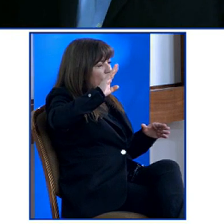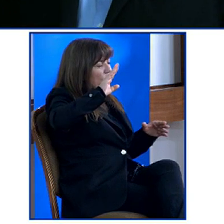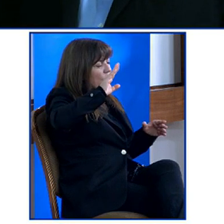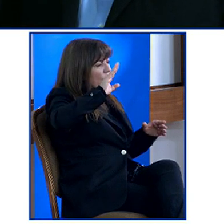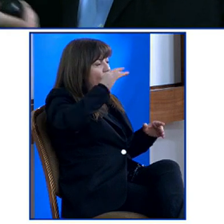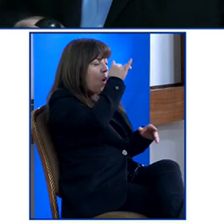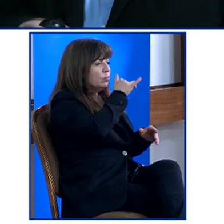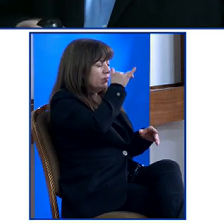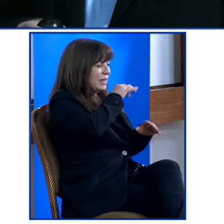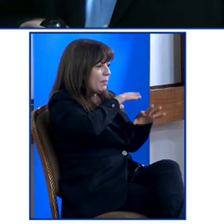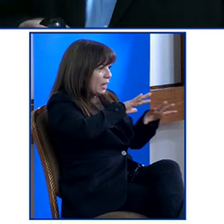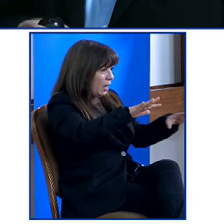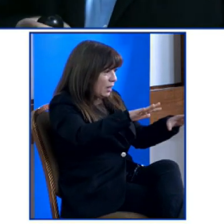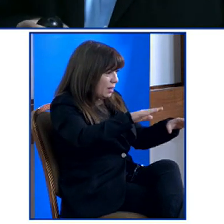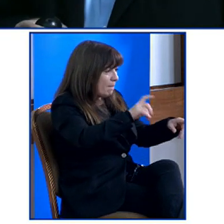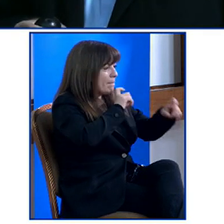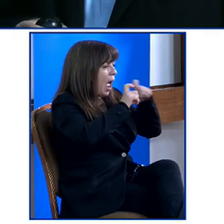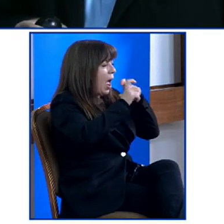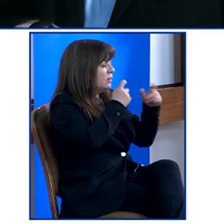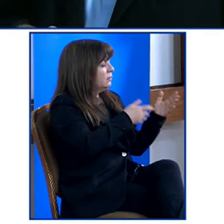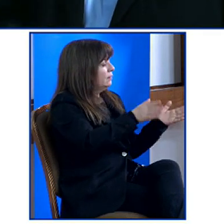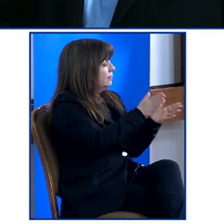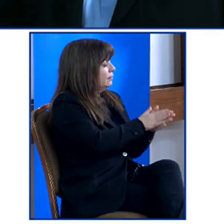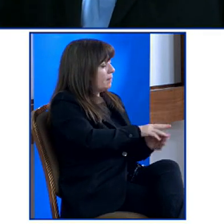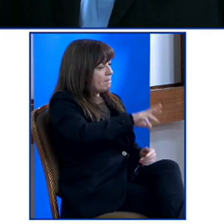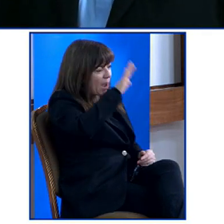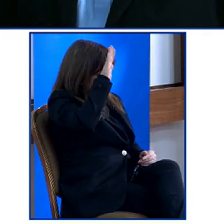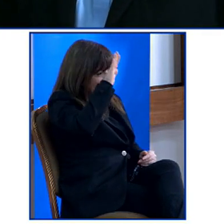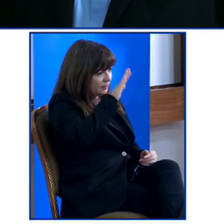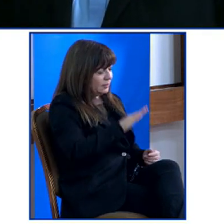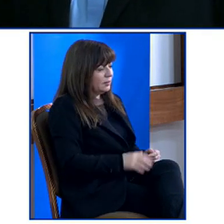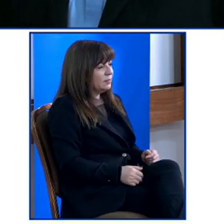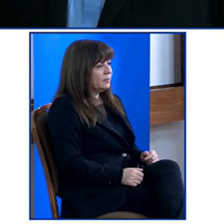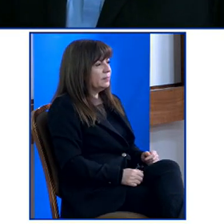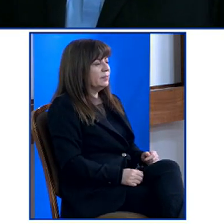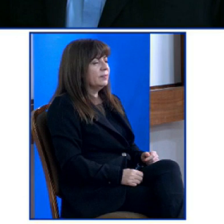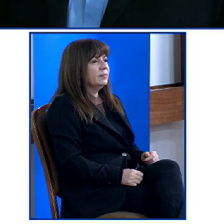el riesgo de mortalidad sigue creciendo.